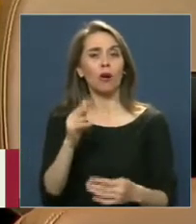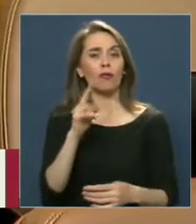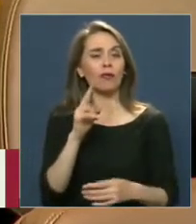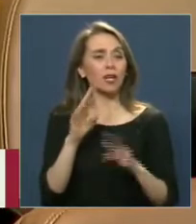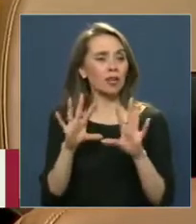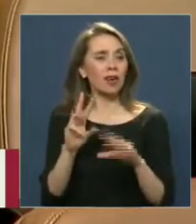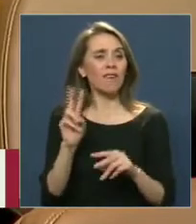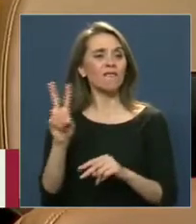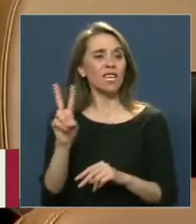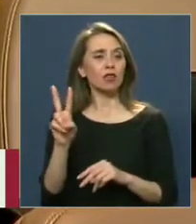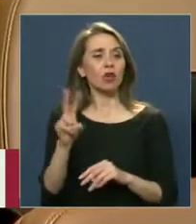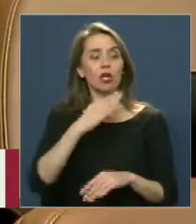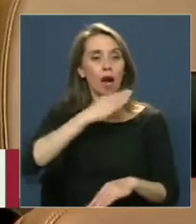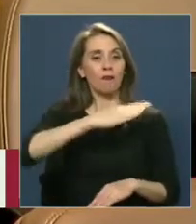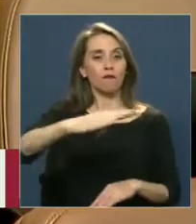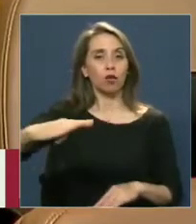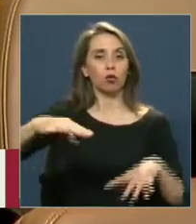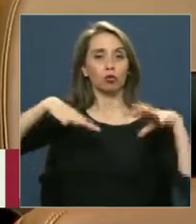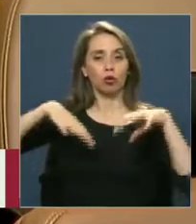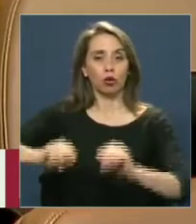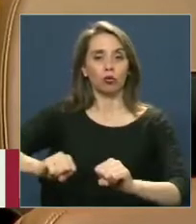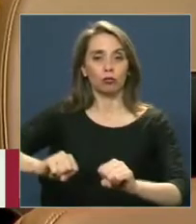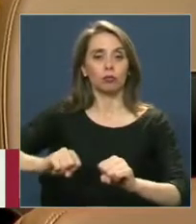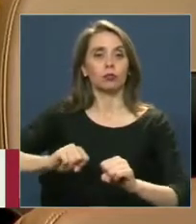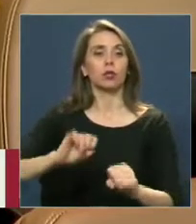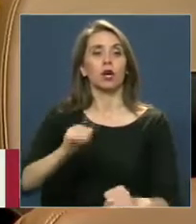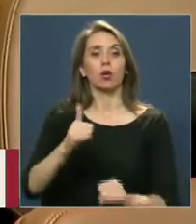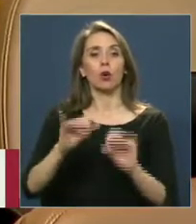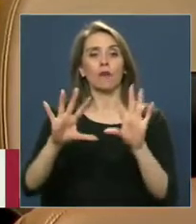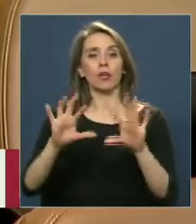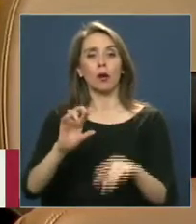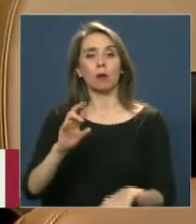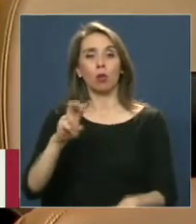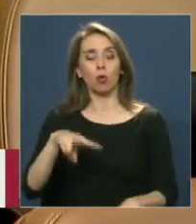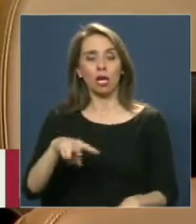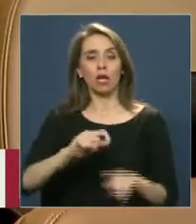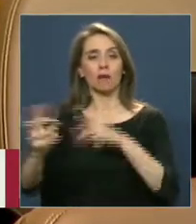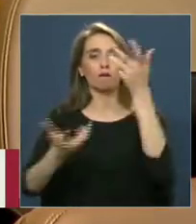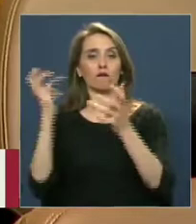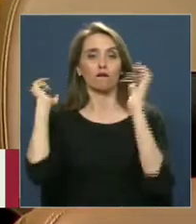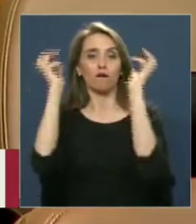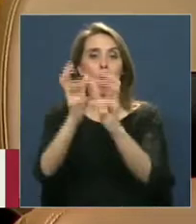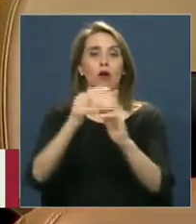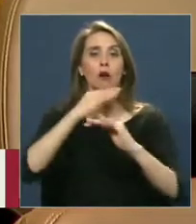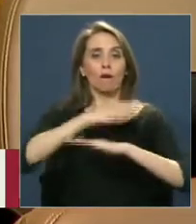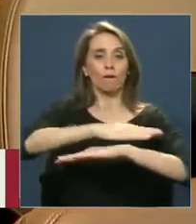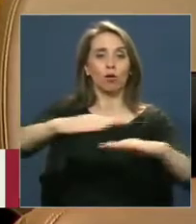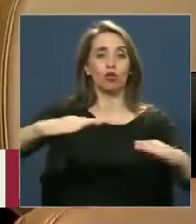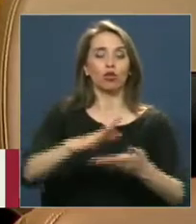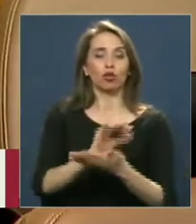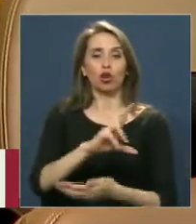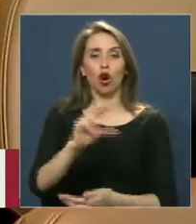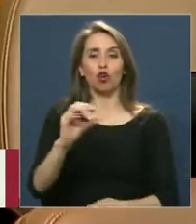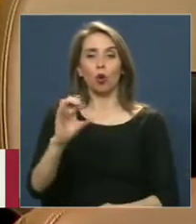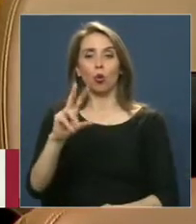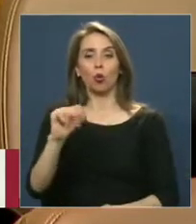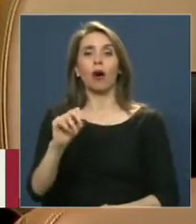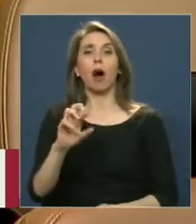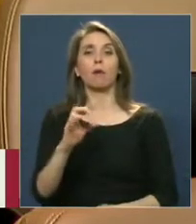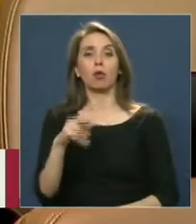Victoria, desconocidos se toman fondo Las Cardas del sector Selva Oscura. Jueves 10, en Purén, ataque incendiario del fondo Chorrocura en